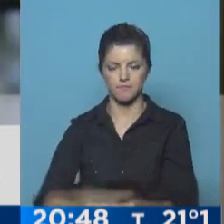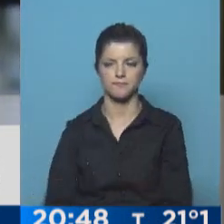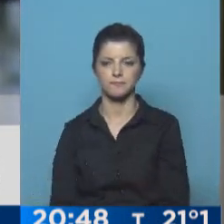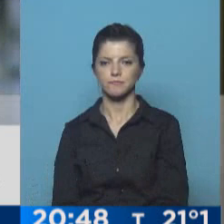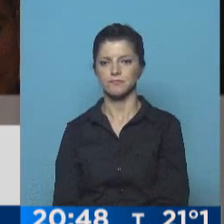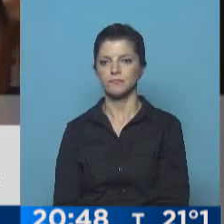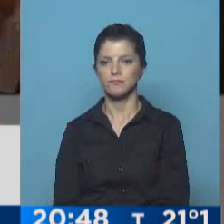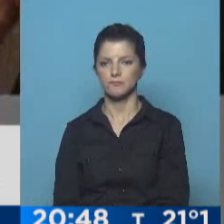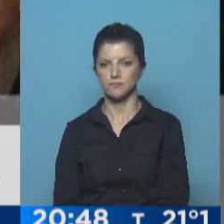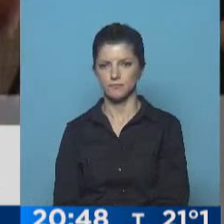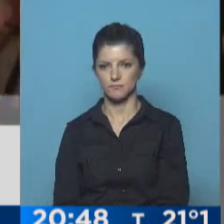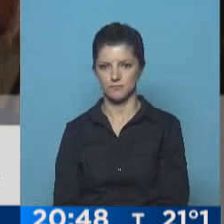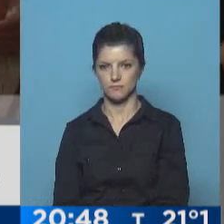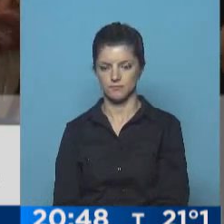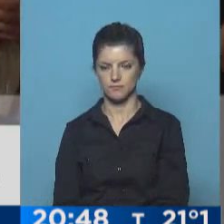está bueno